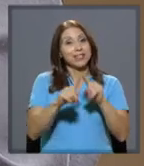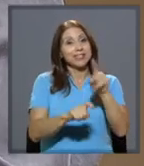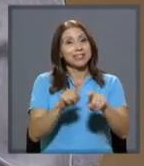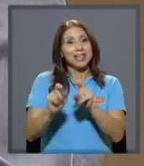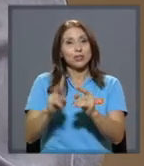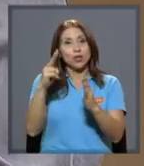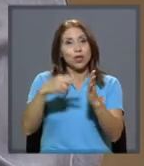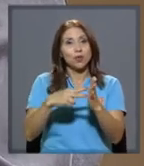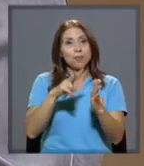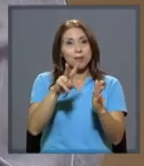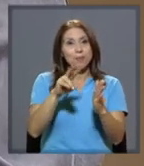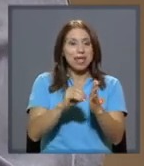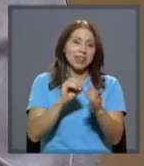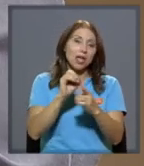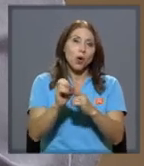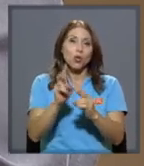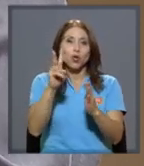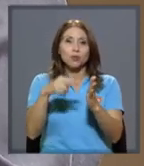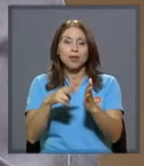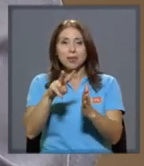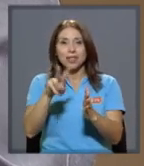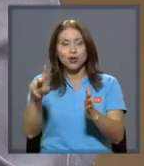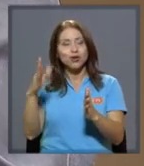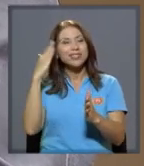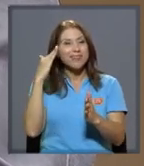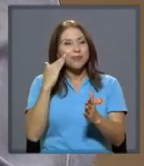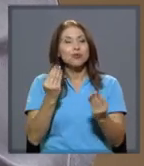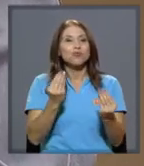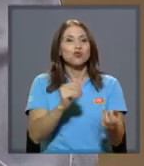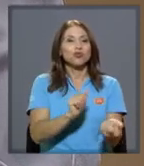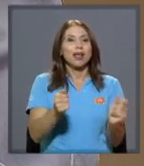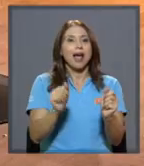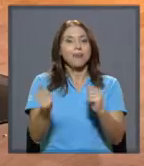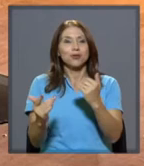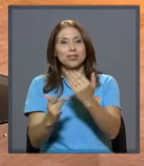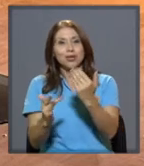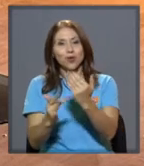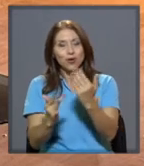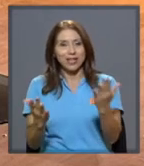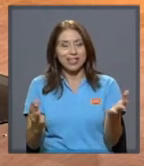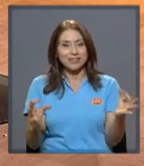muchas innovaciones tecnológicas con mucho cambio con respecto a los censos previos. Eso esperamos.